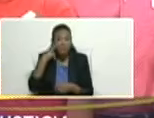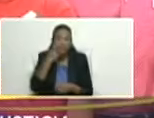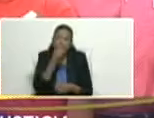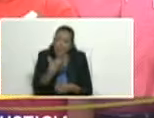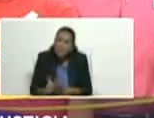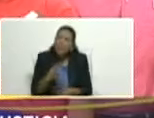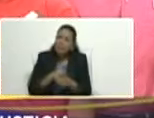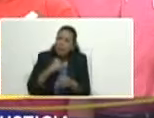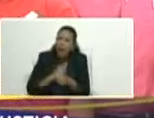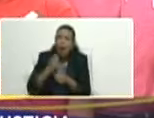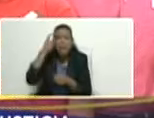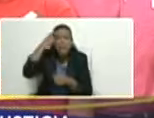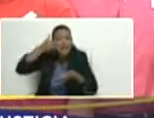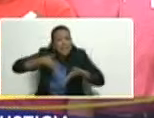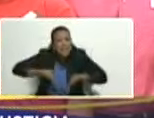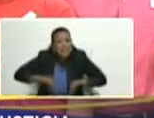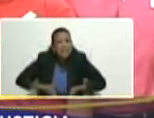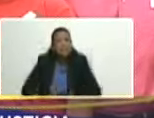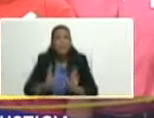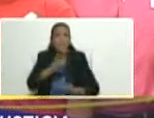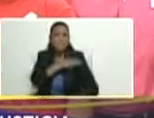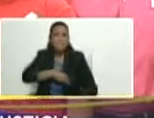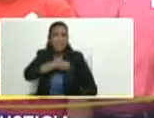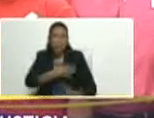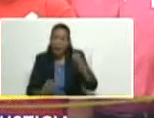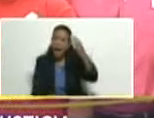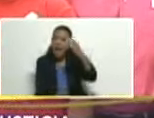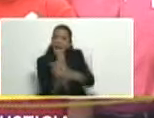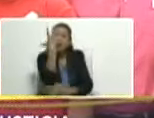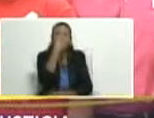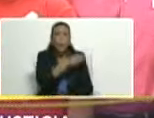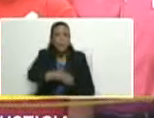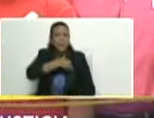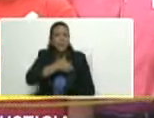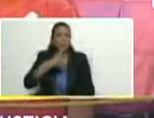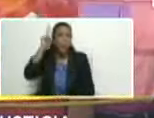Hermoso el día del nacimiento de la gran misión Venezuela Mujer.